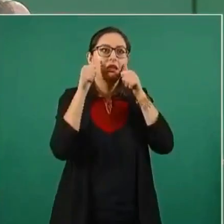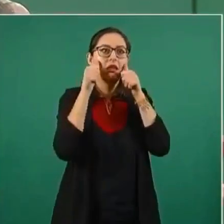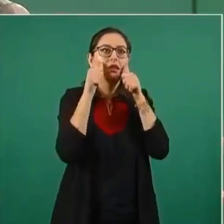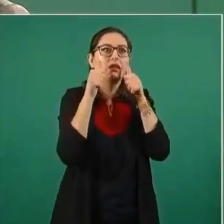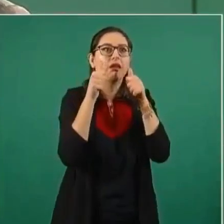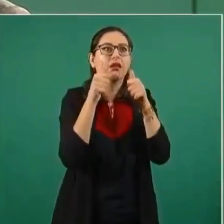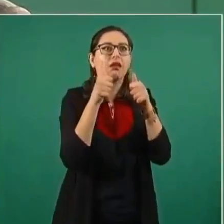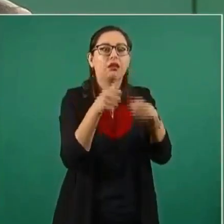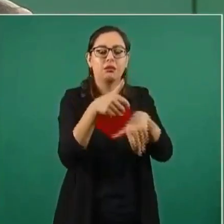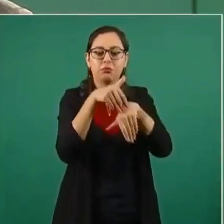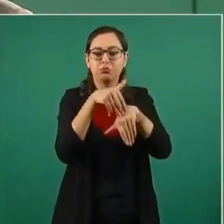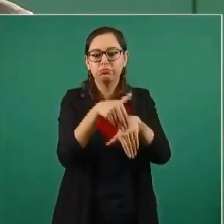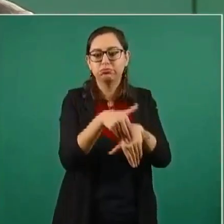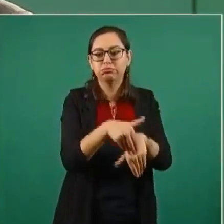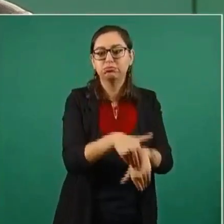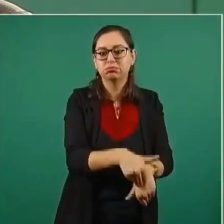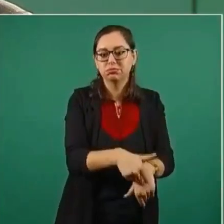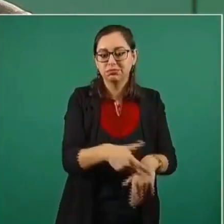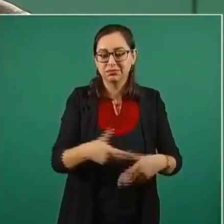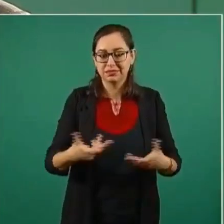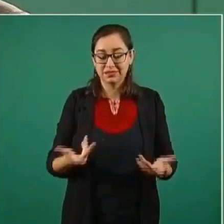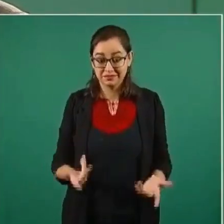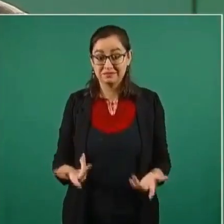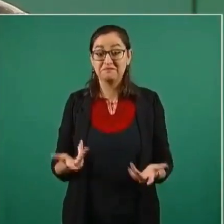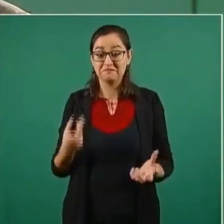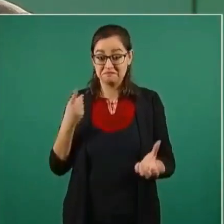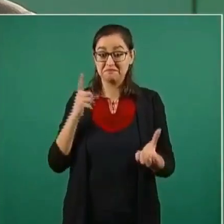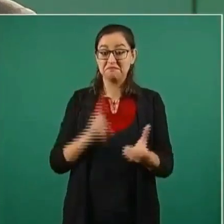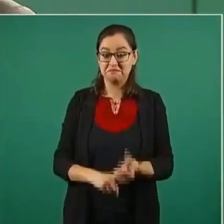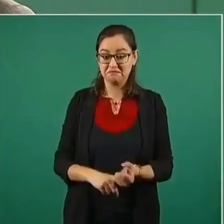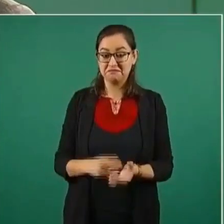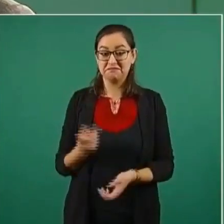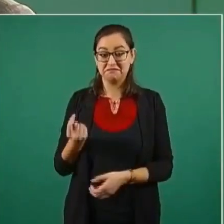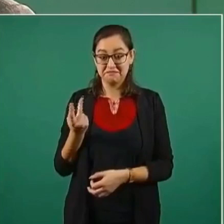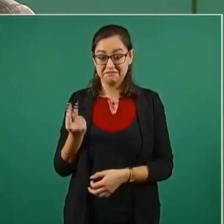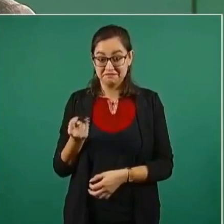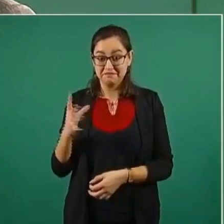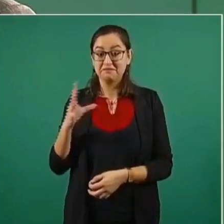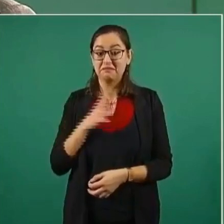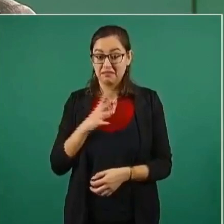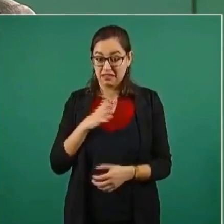de cómo se manipula, se influye,